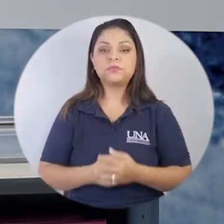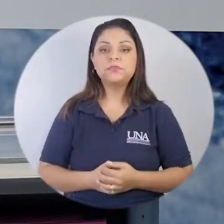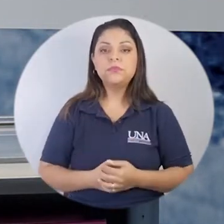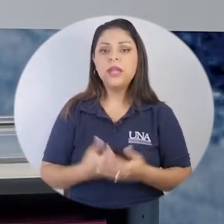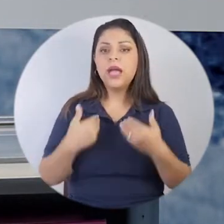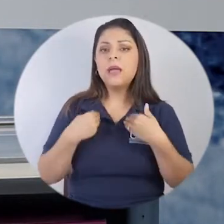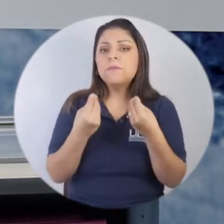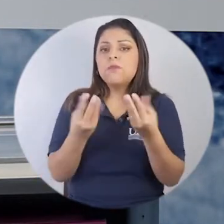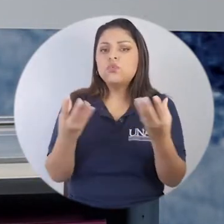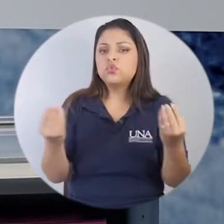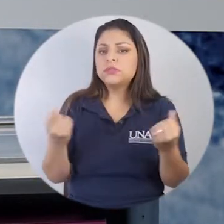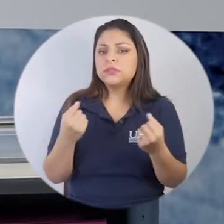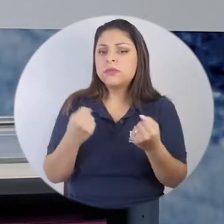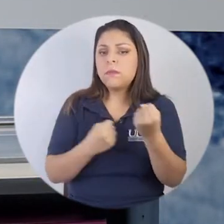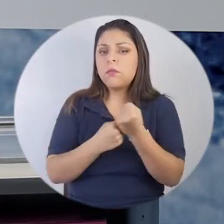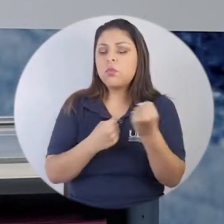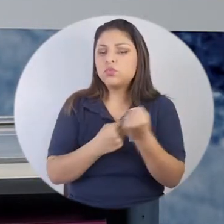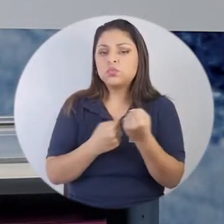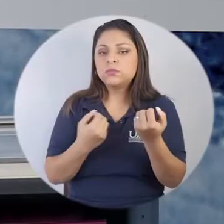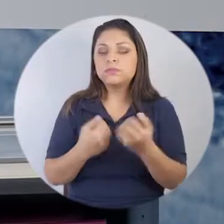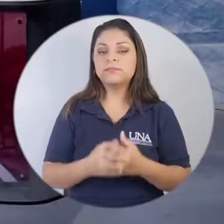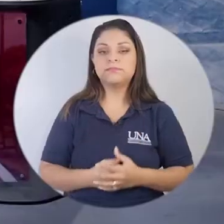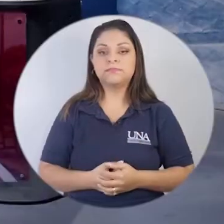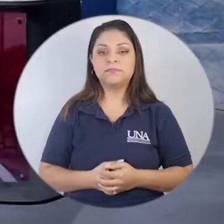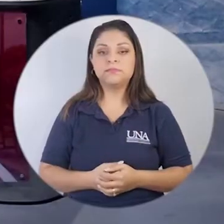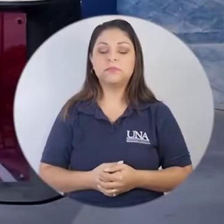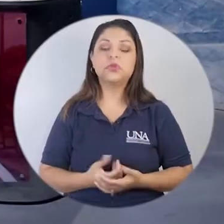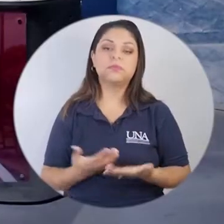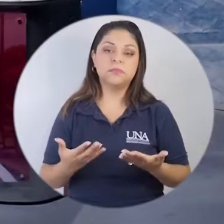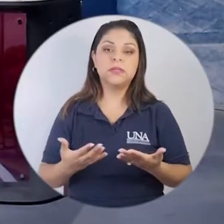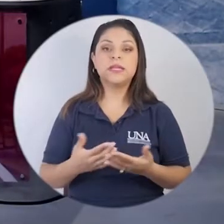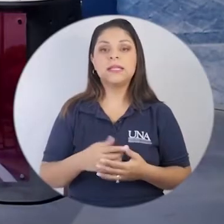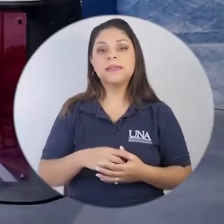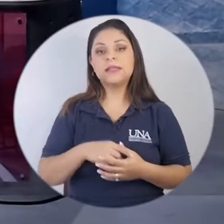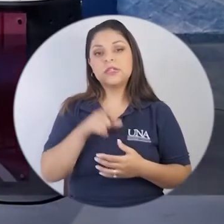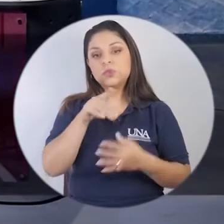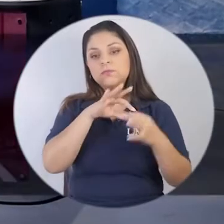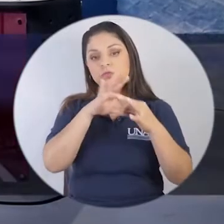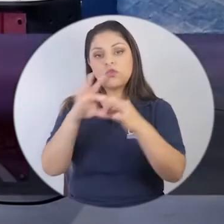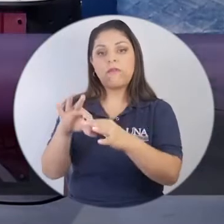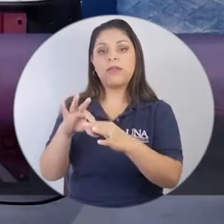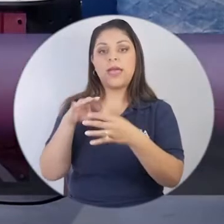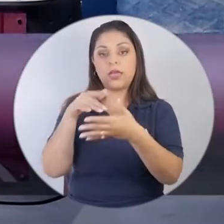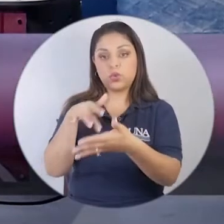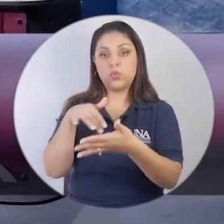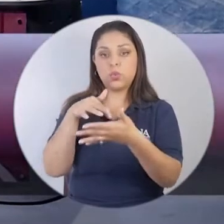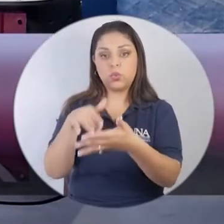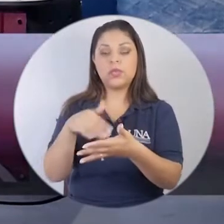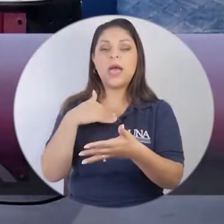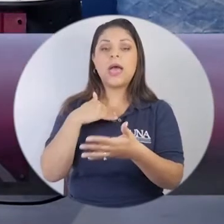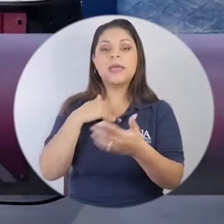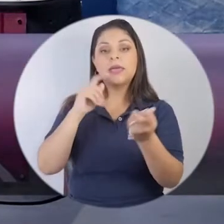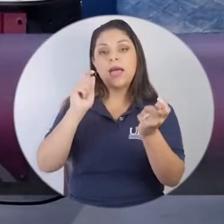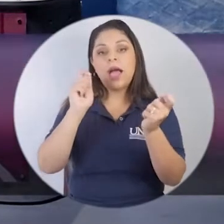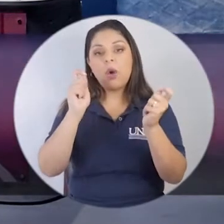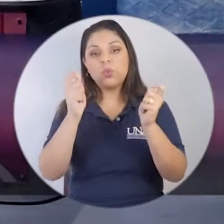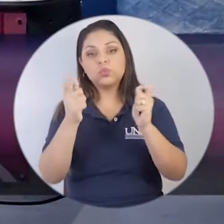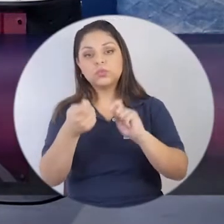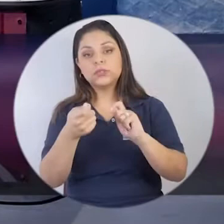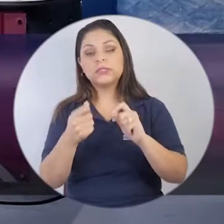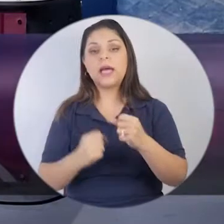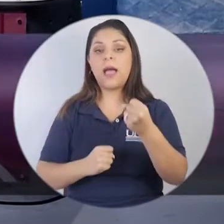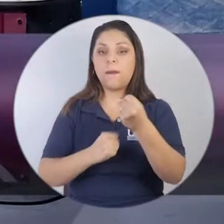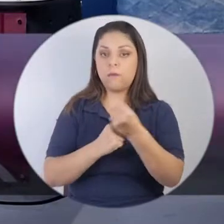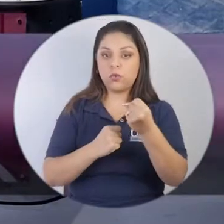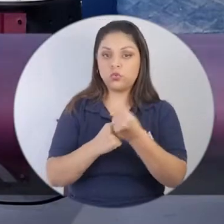requieren. ¿Son múltiples esos apoyos que se reciben? Tiene que ver un poco con la parte académica, ¿verdad? Entonces ahí los